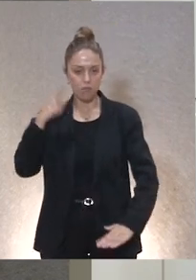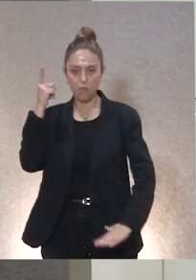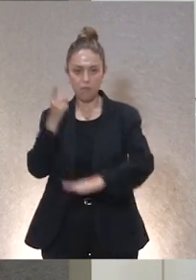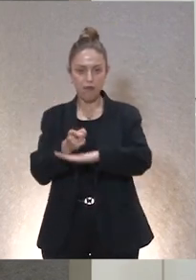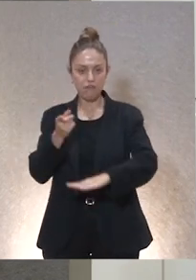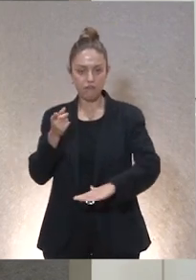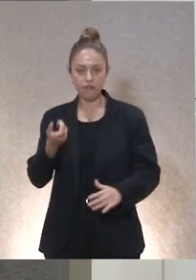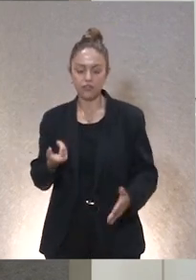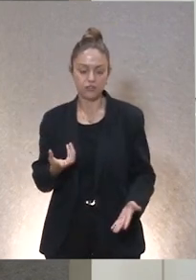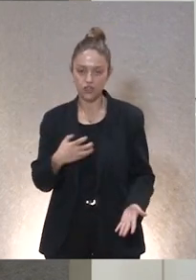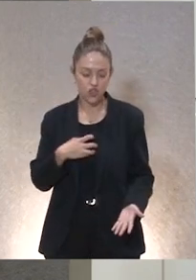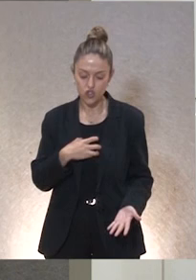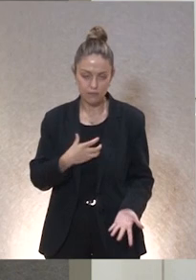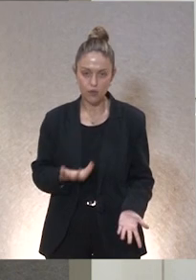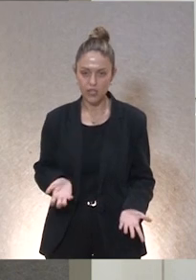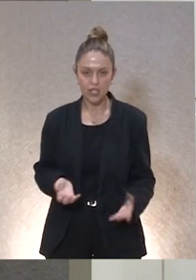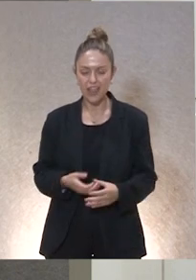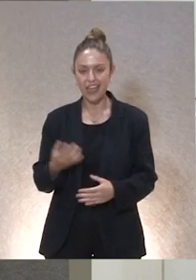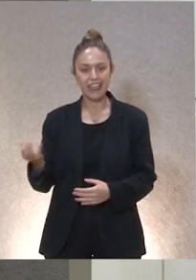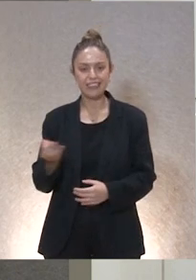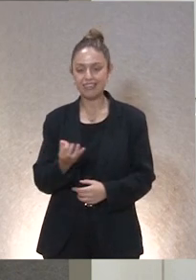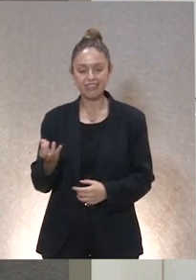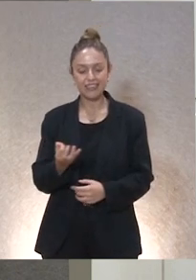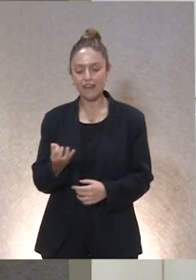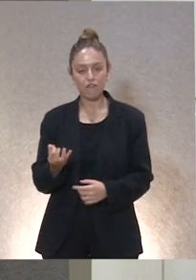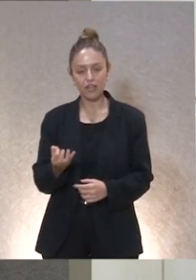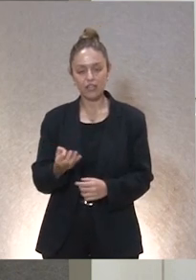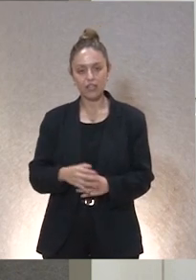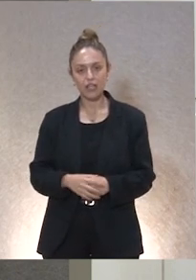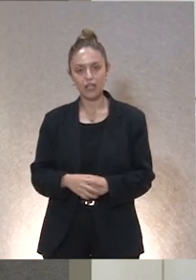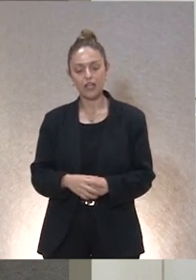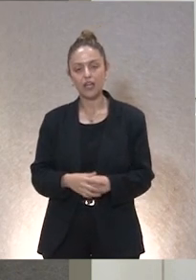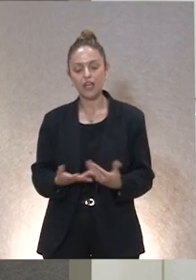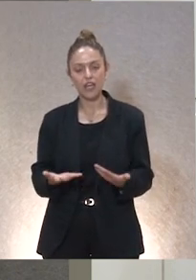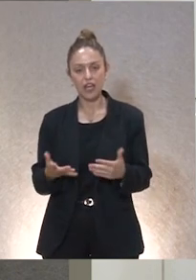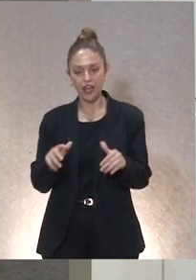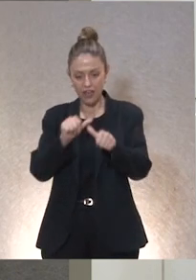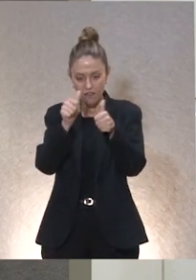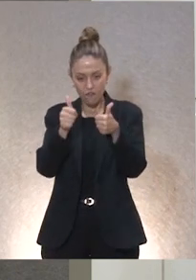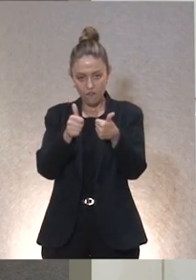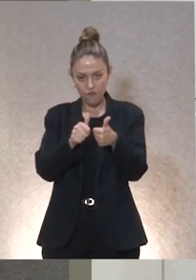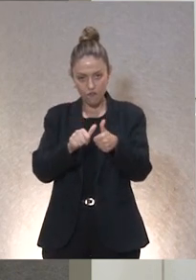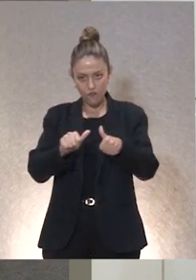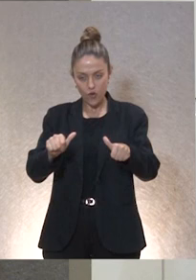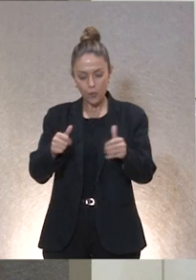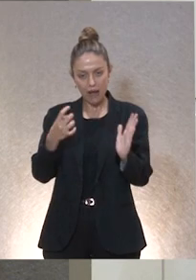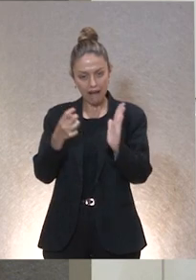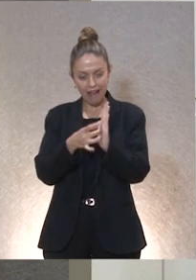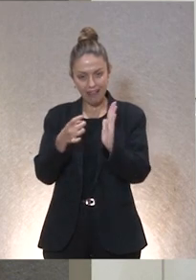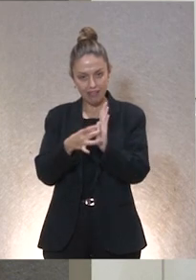no sino que hay que hacer de una manera con